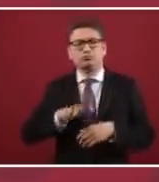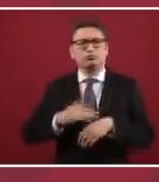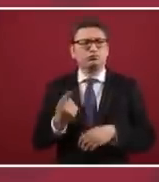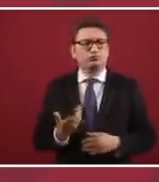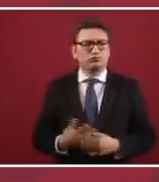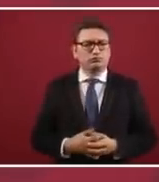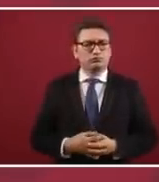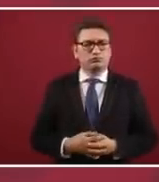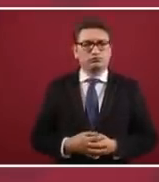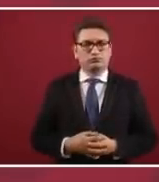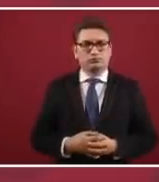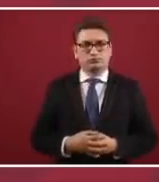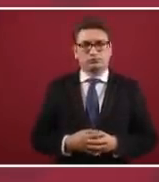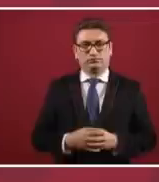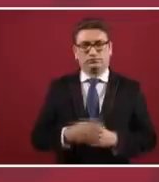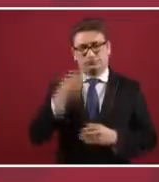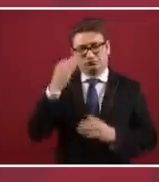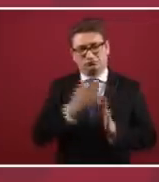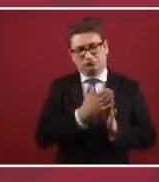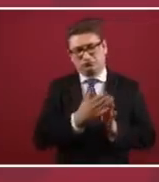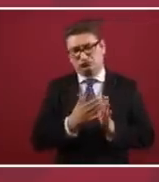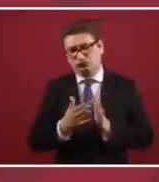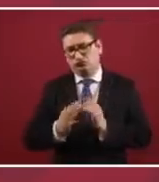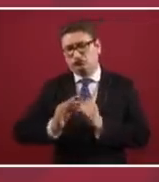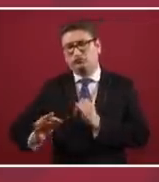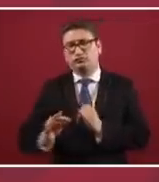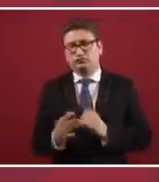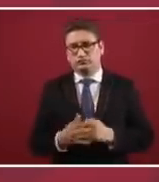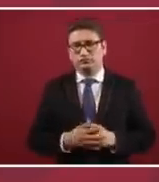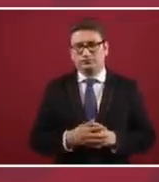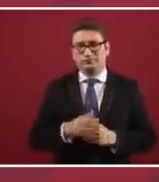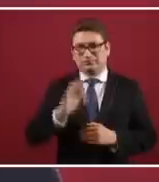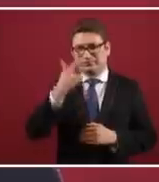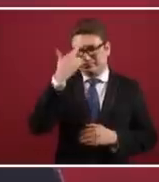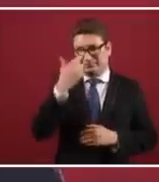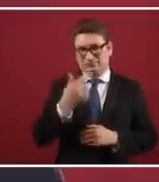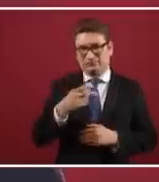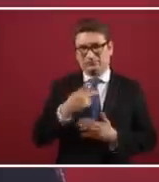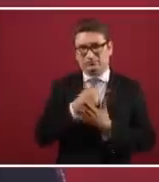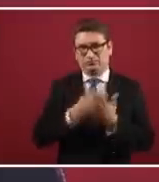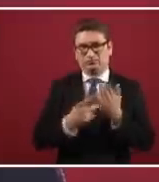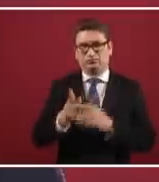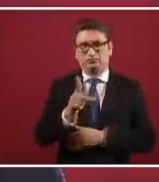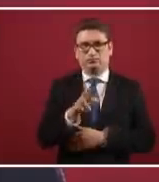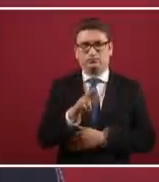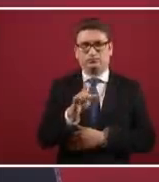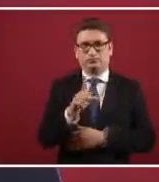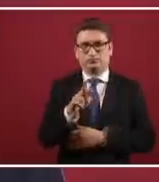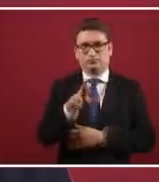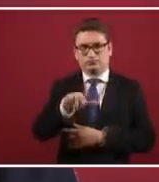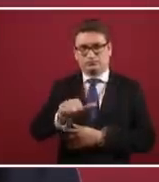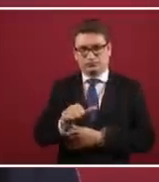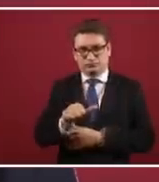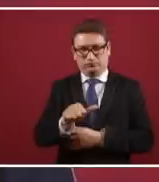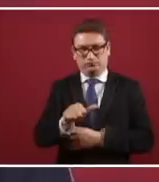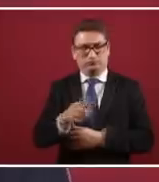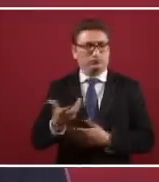en el último tramo, con la aplicación del Prospera. Y ahora